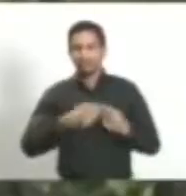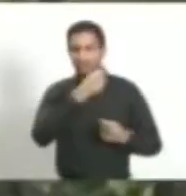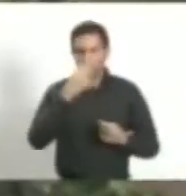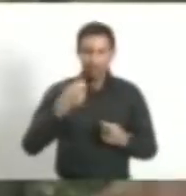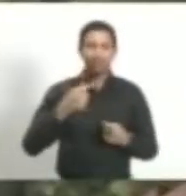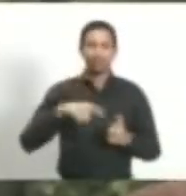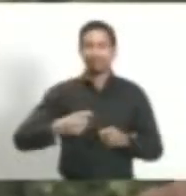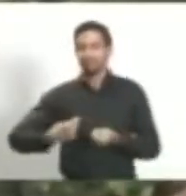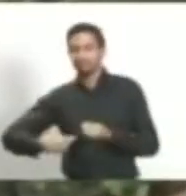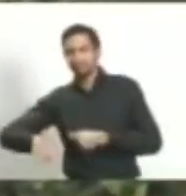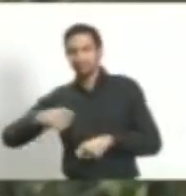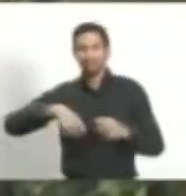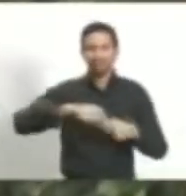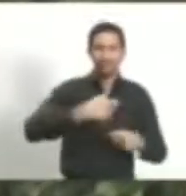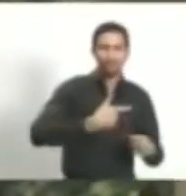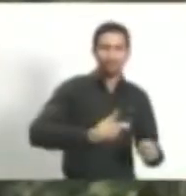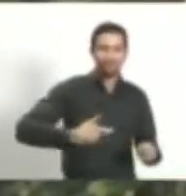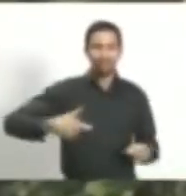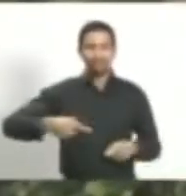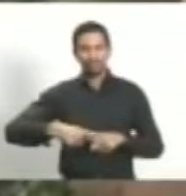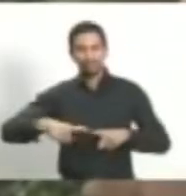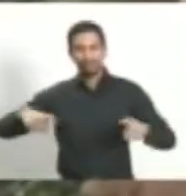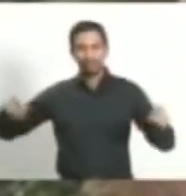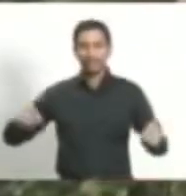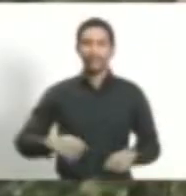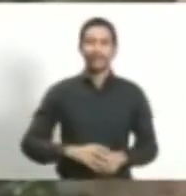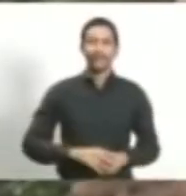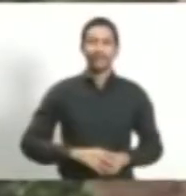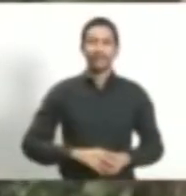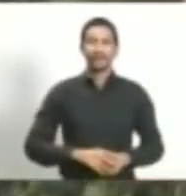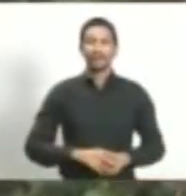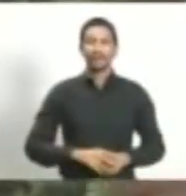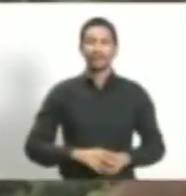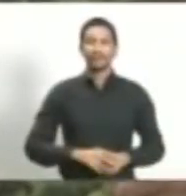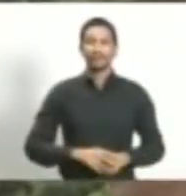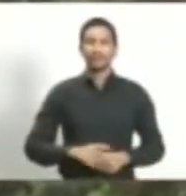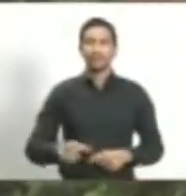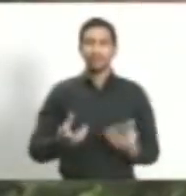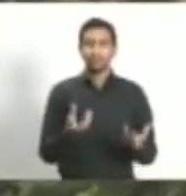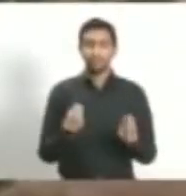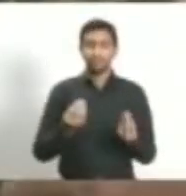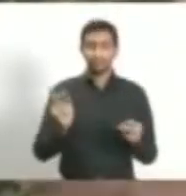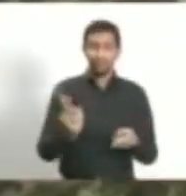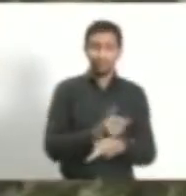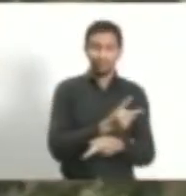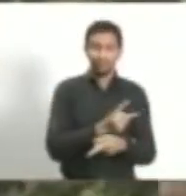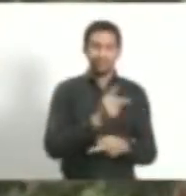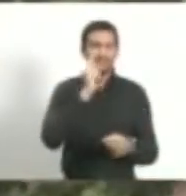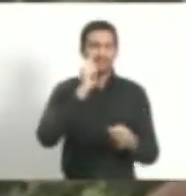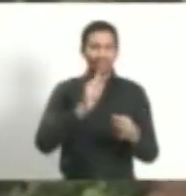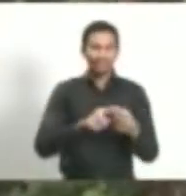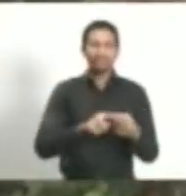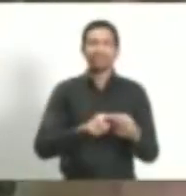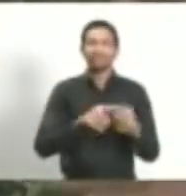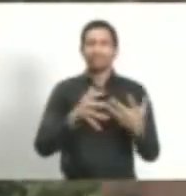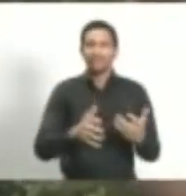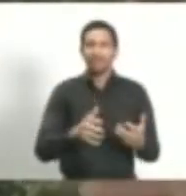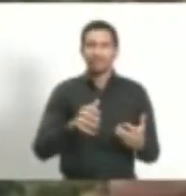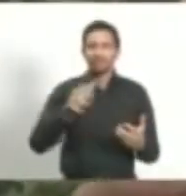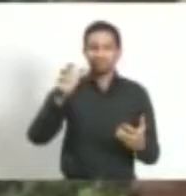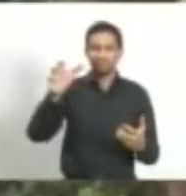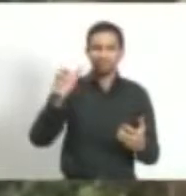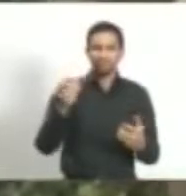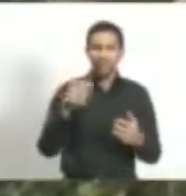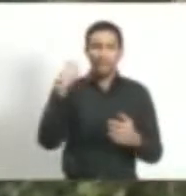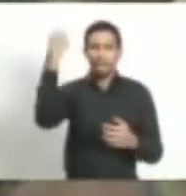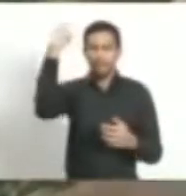armas. Estas bandas criminales empiezan a obtener réditos no solo económicos sino políticos, posicionar personas que